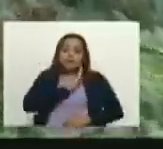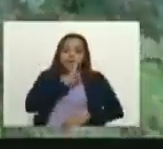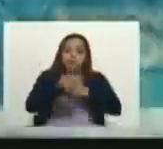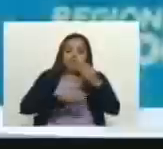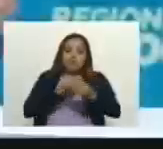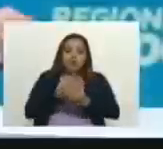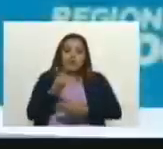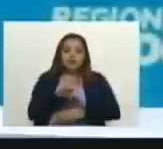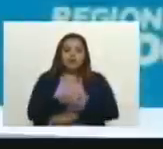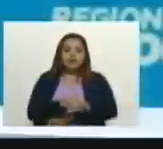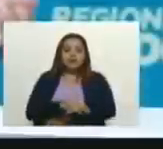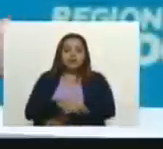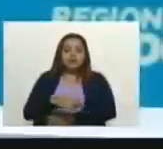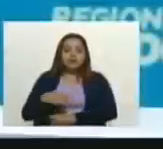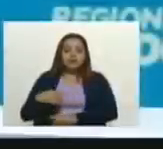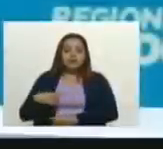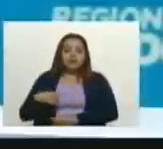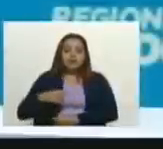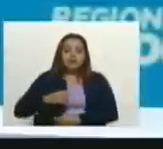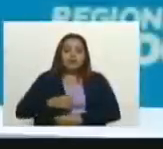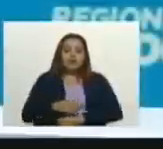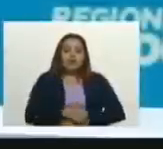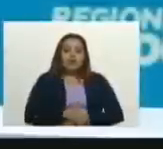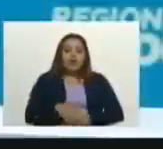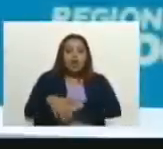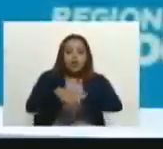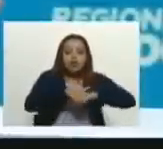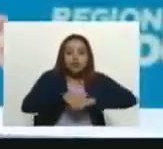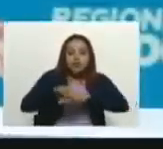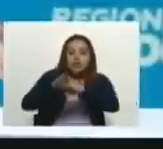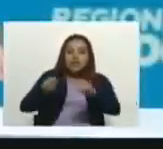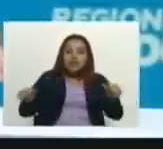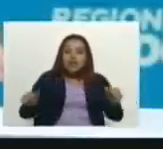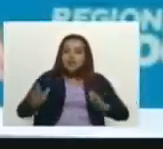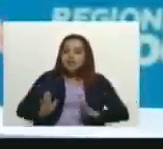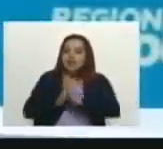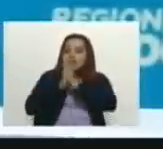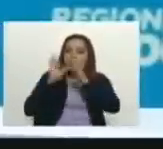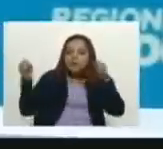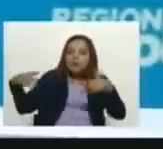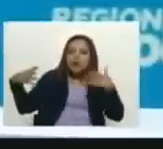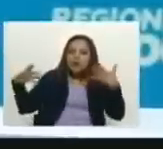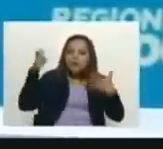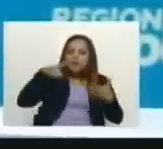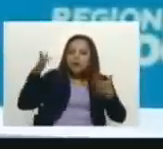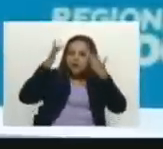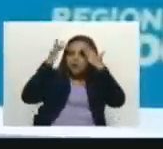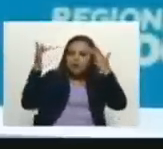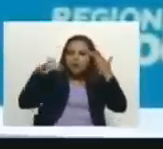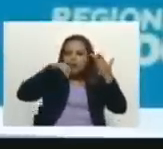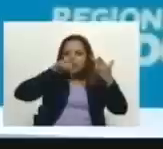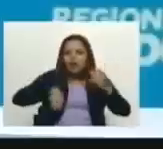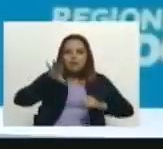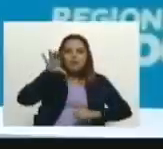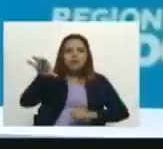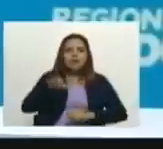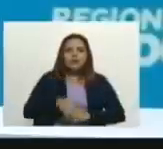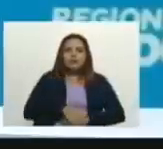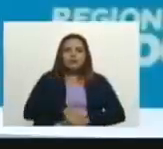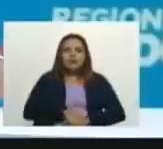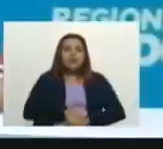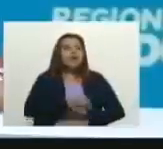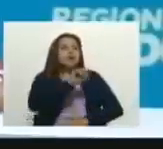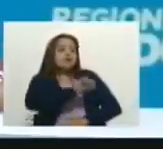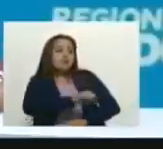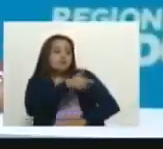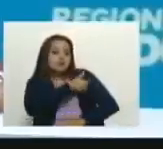la tierra de los santos, de los milagros, ¿ah? De los sabios y de los patriotas. ¿Ah, Gerardo? Sí, bueno,